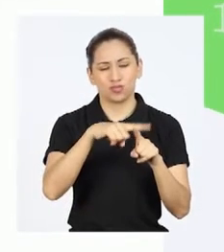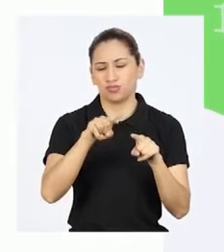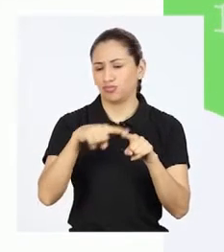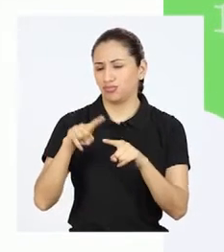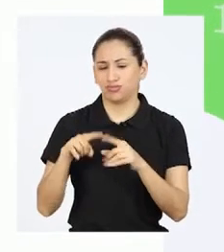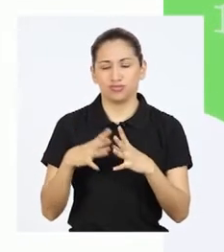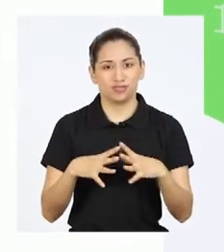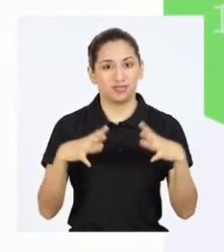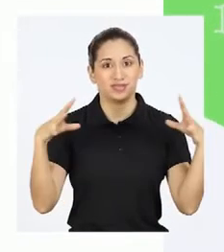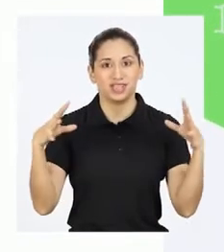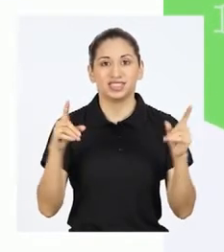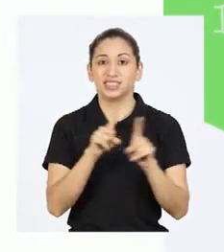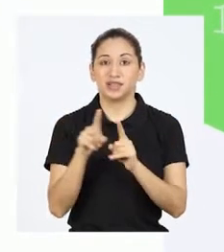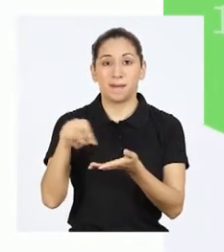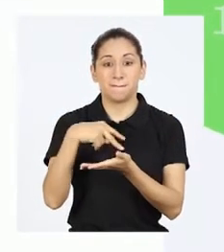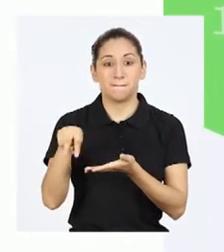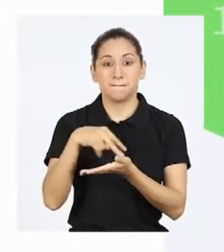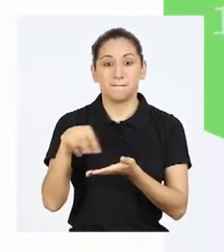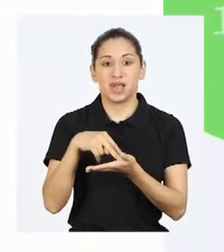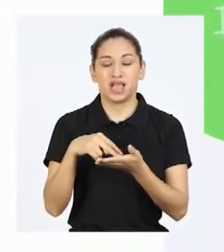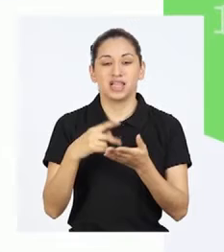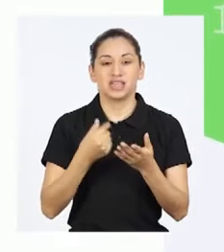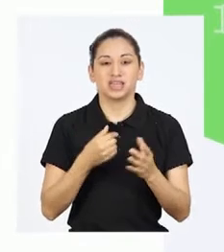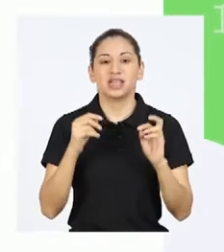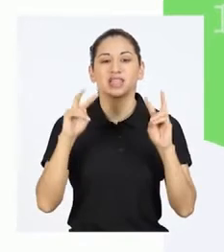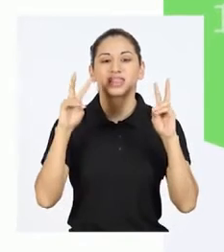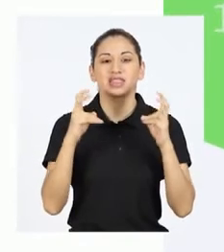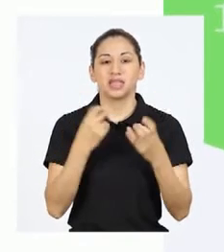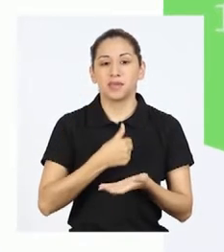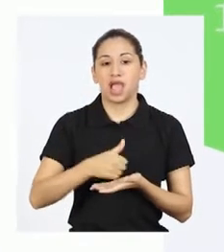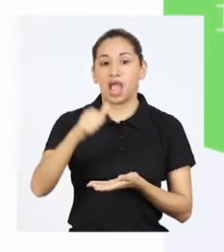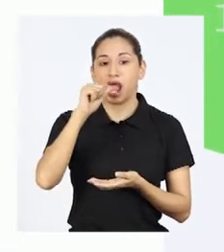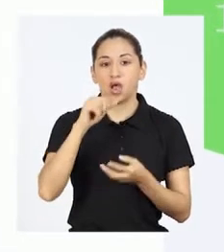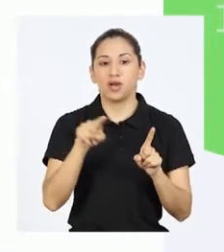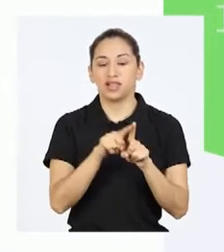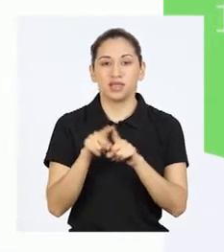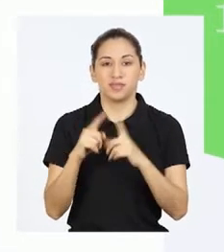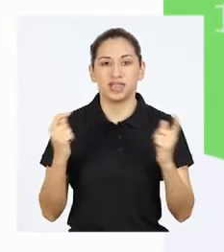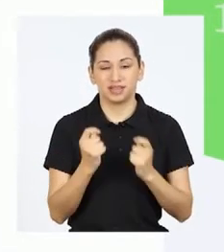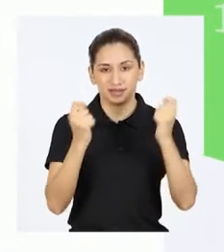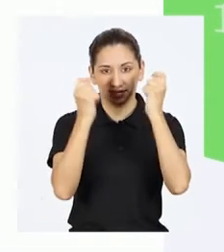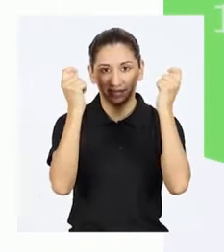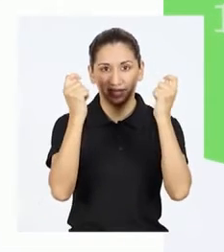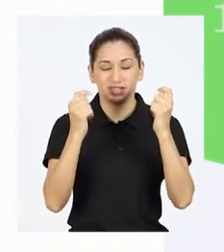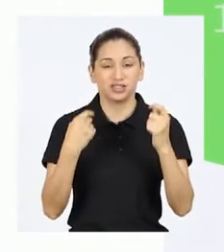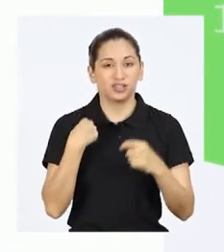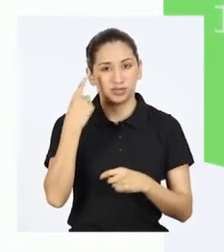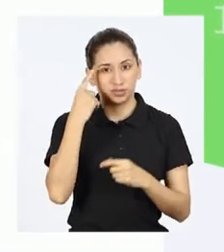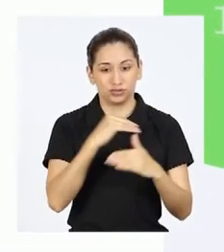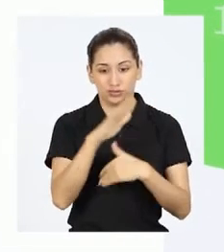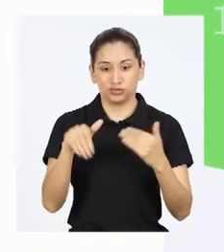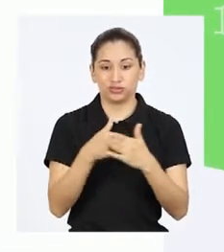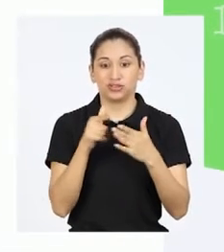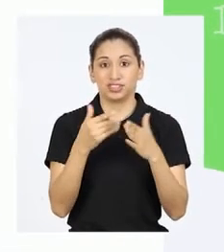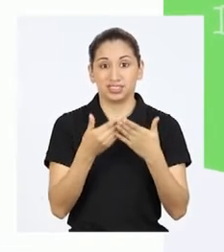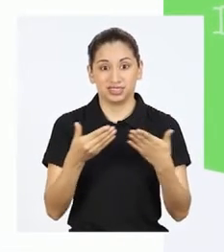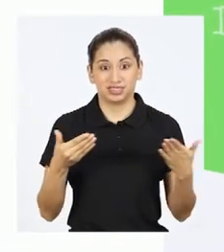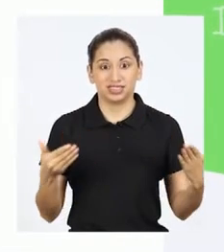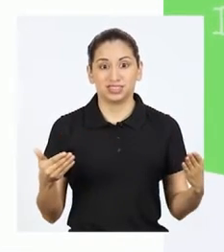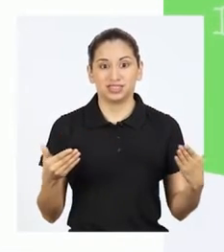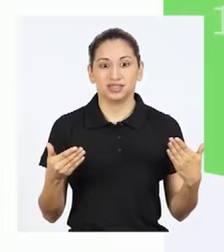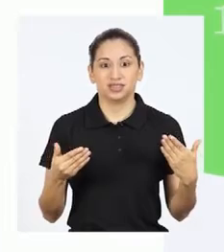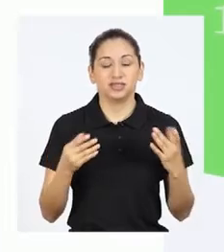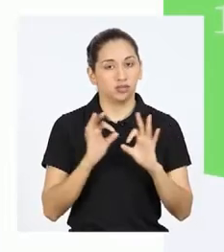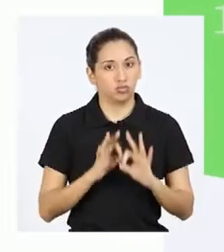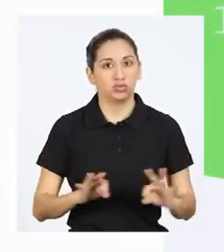más. Y en danzas hice la danza del agua y carnaval andino. Y considero que todos estos son productos culturales